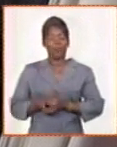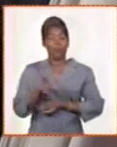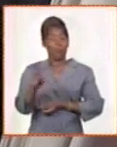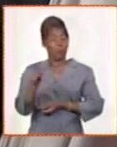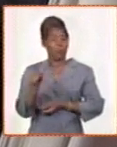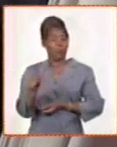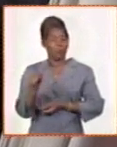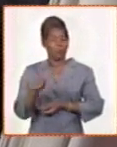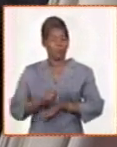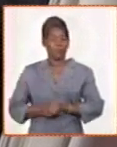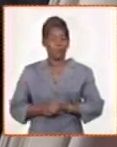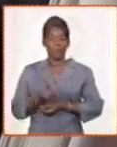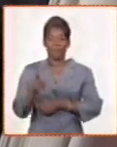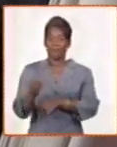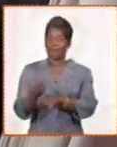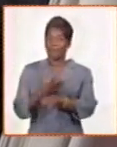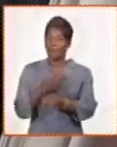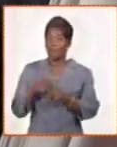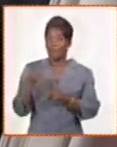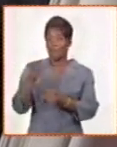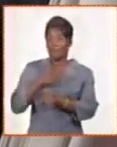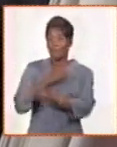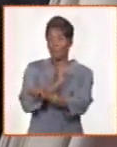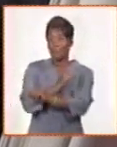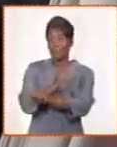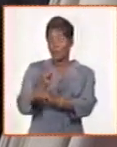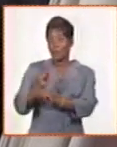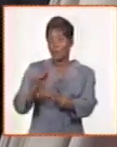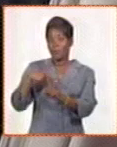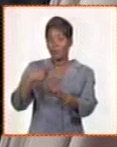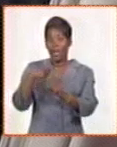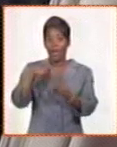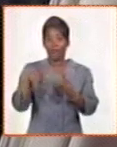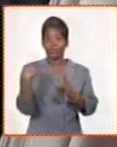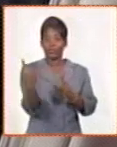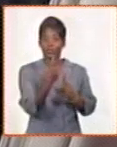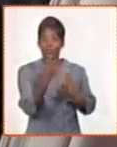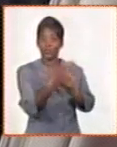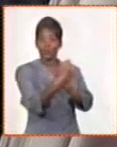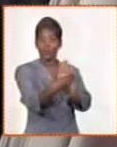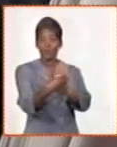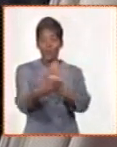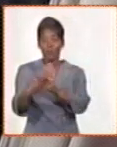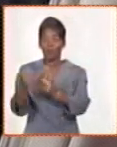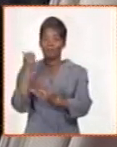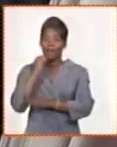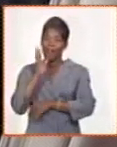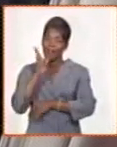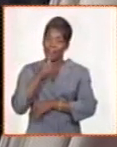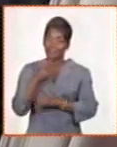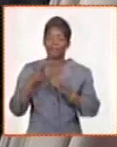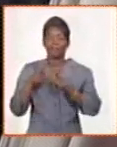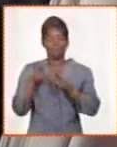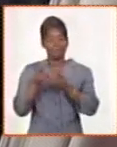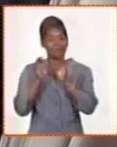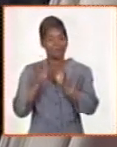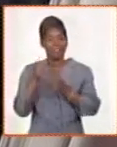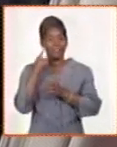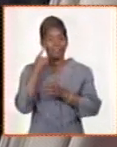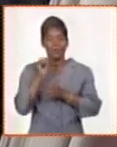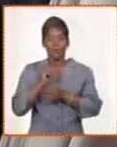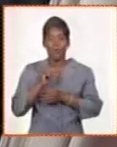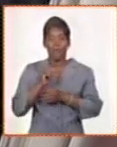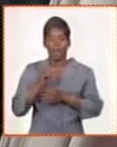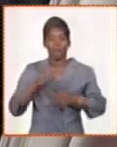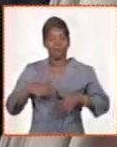¿cómo decir? La satisfacción del pedagogo y del teatrista, ¿no? Es no solo hacer obra con su